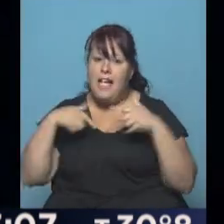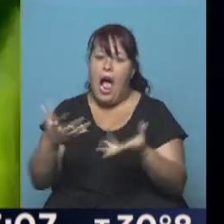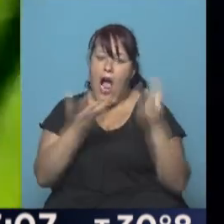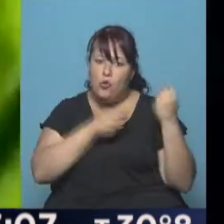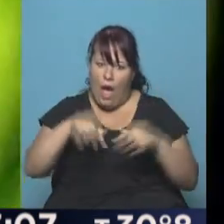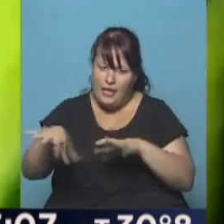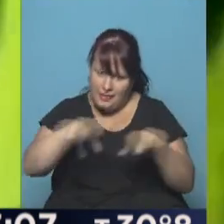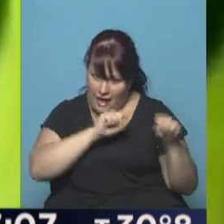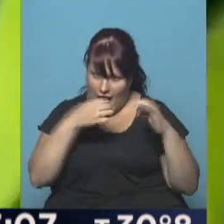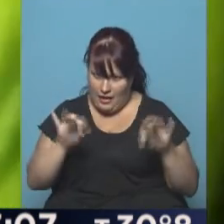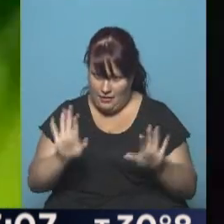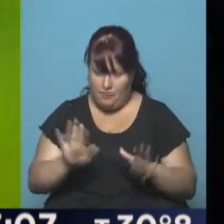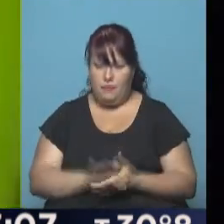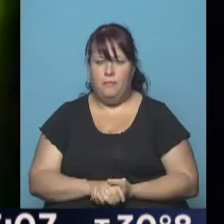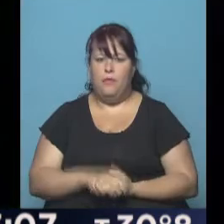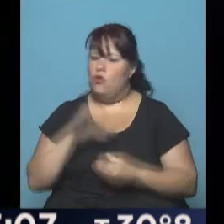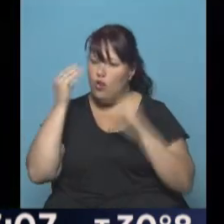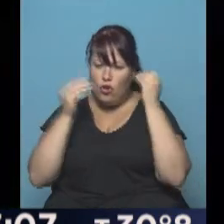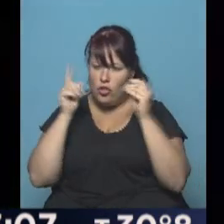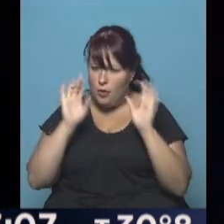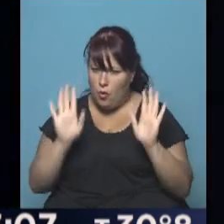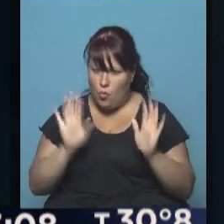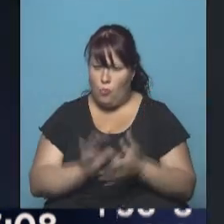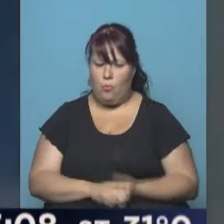Oriente, los estamos sacando, ¿listo? No te preocupes.